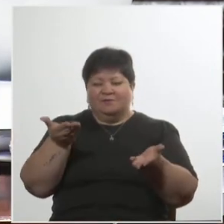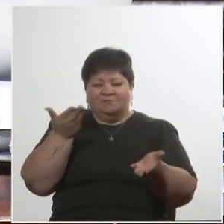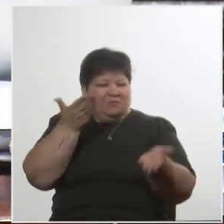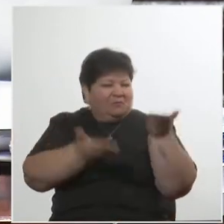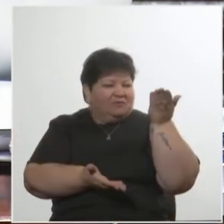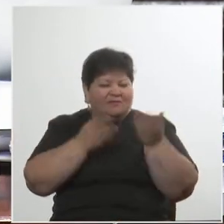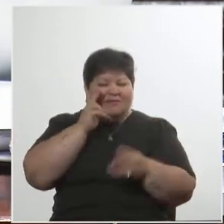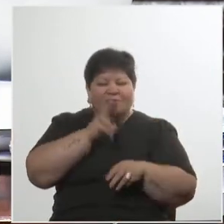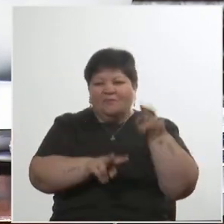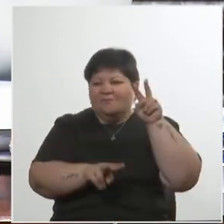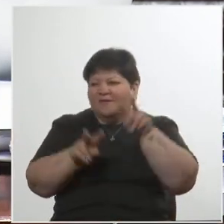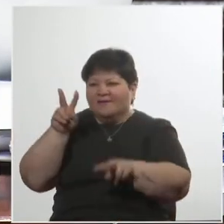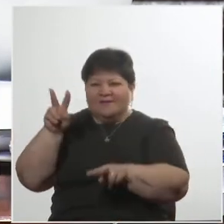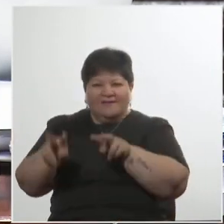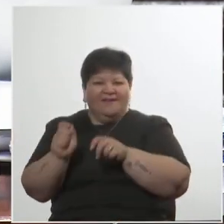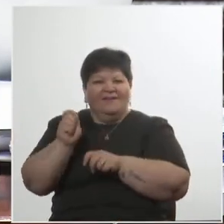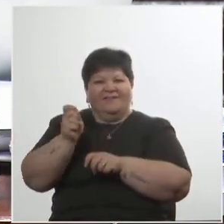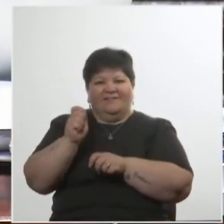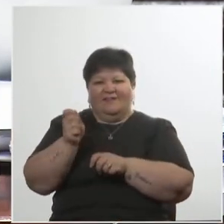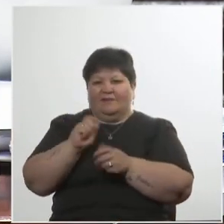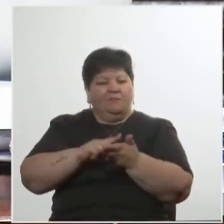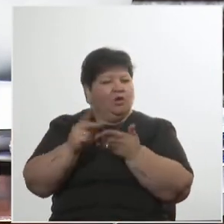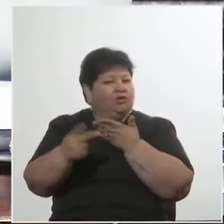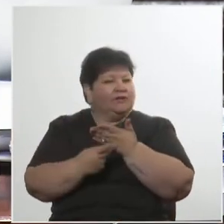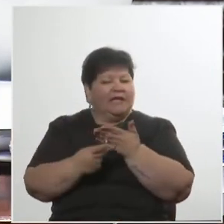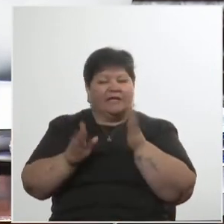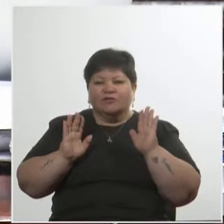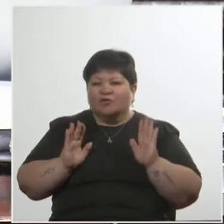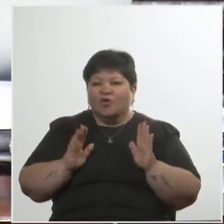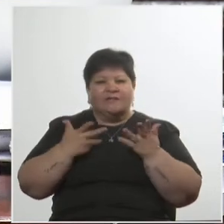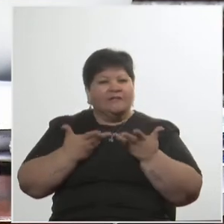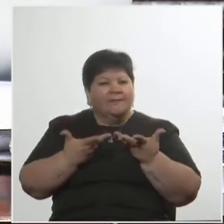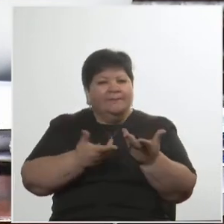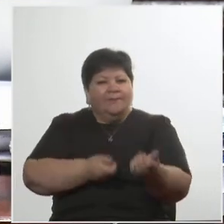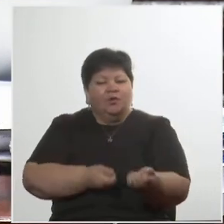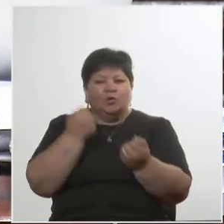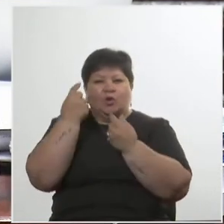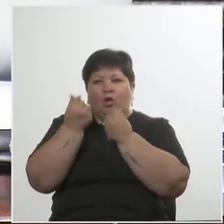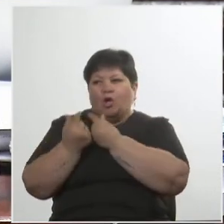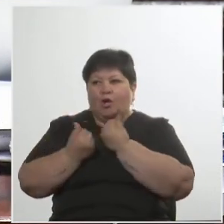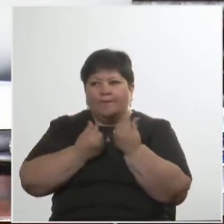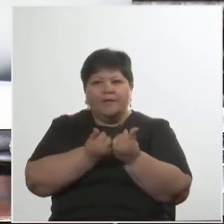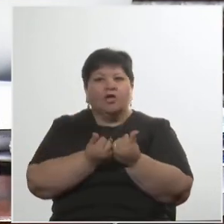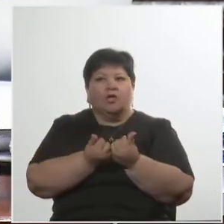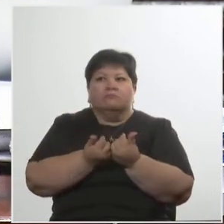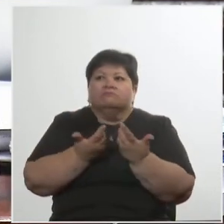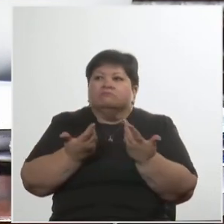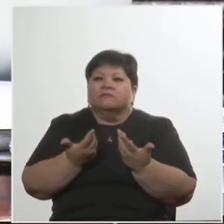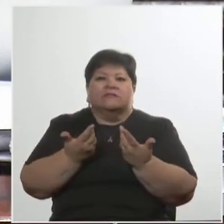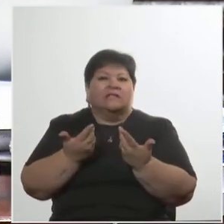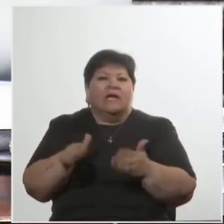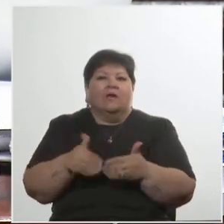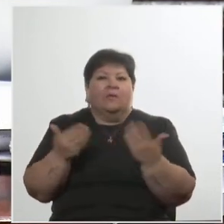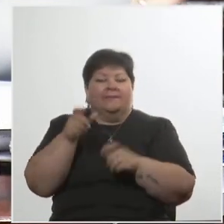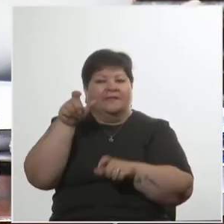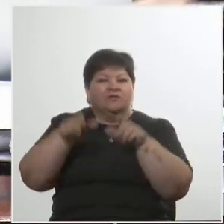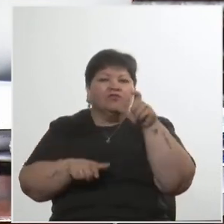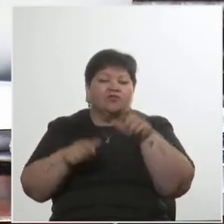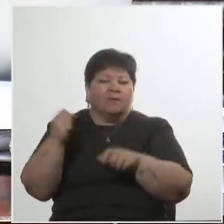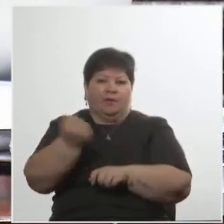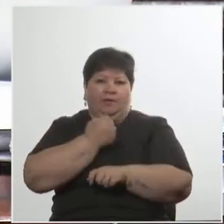a quién este proyecto establece la reparación sin mirar a quién a toda vida que importa